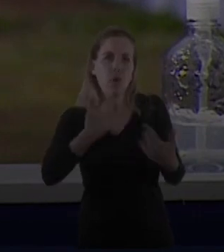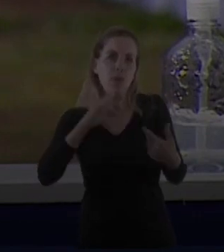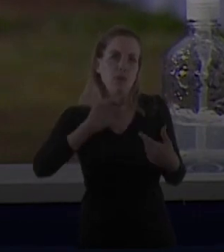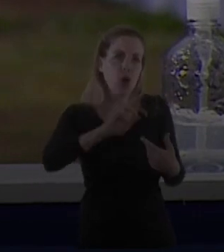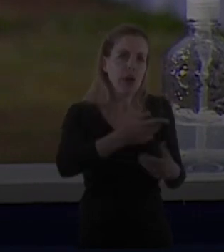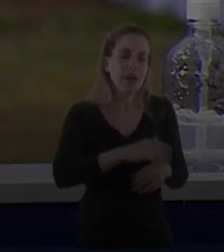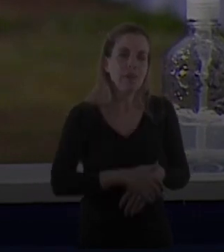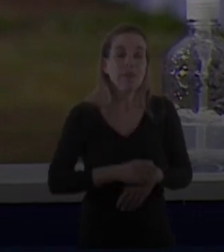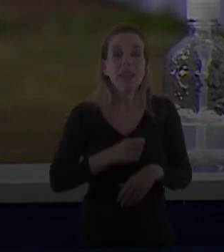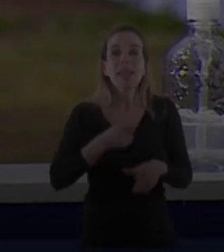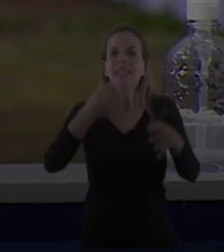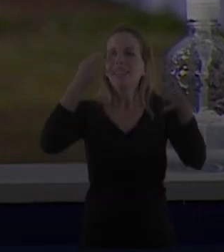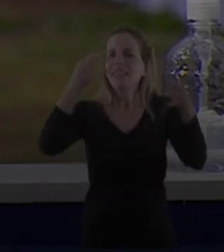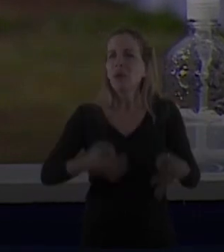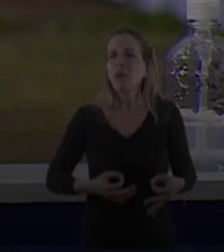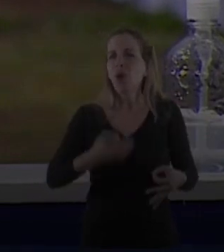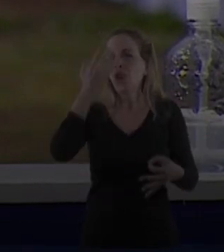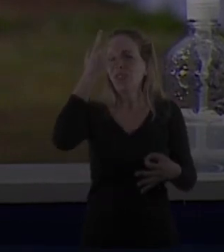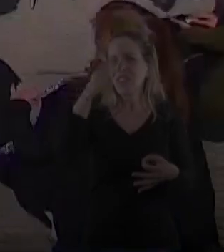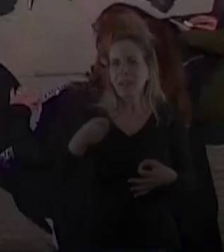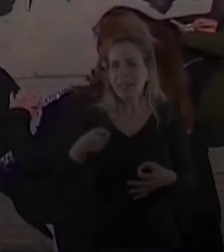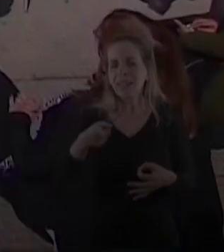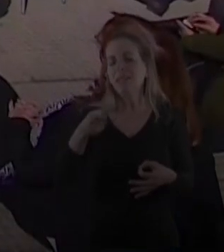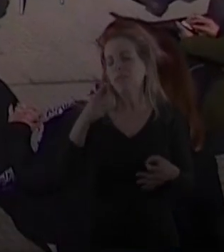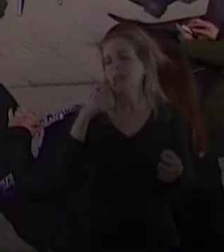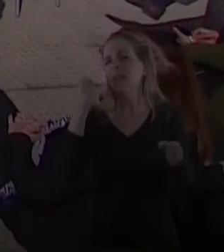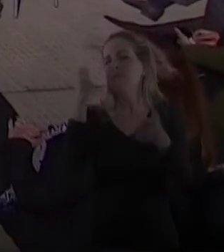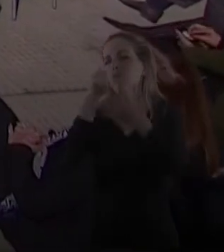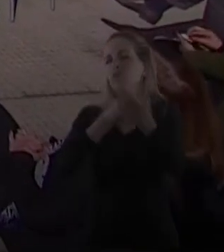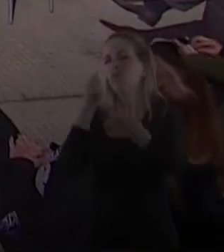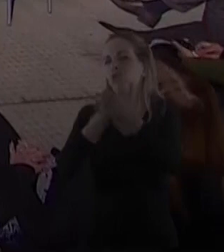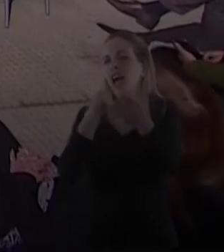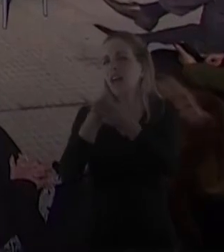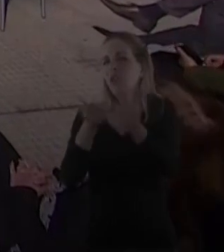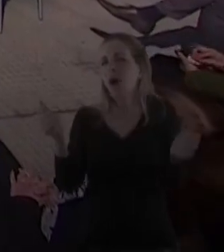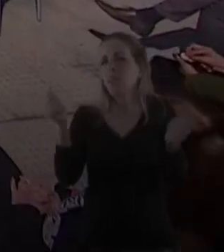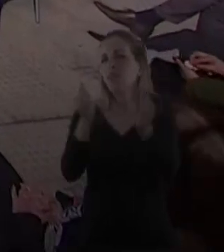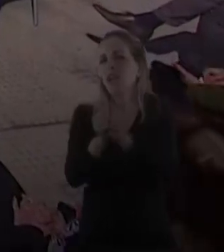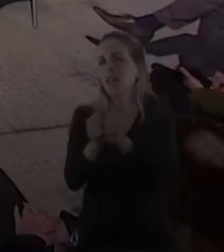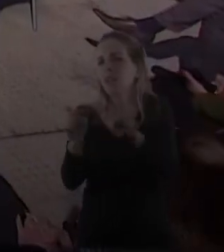Habría estado peleando al lado de los más pobres, de los más necesitados, como lo estuvo Vicky,